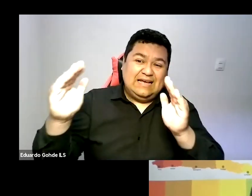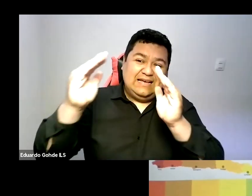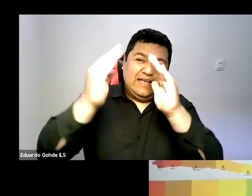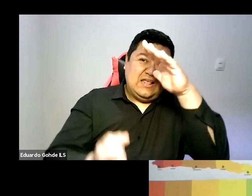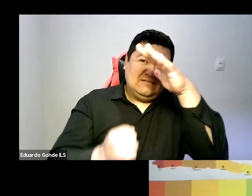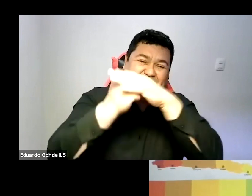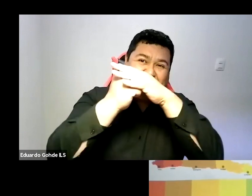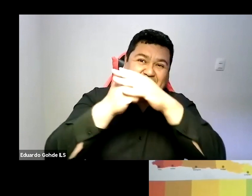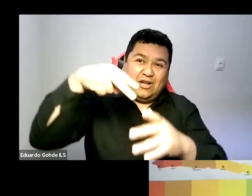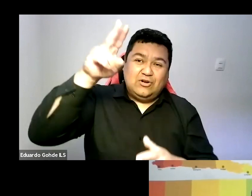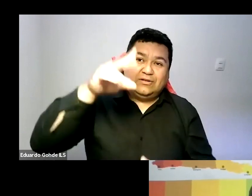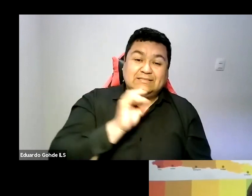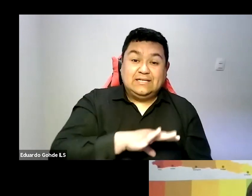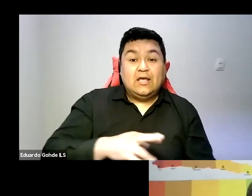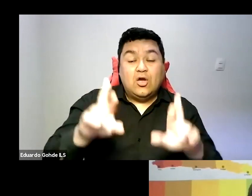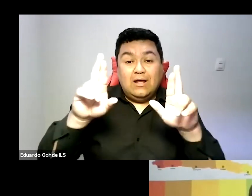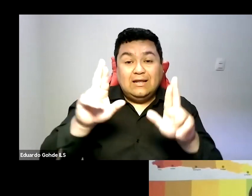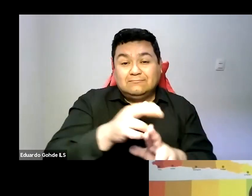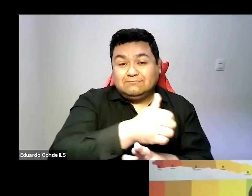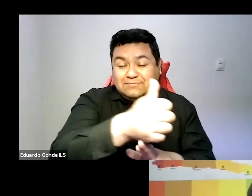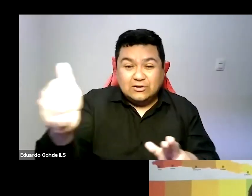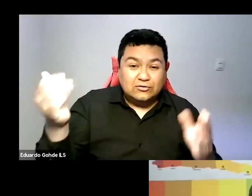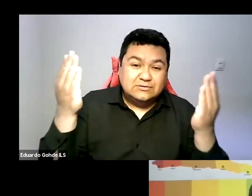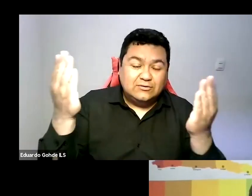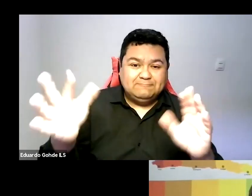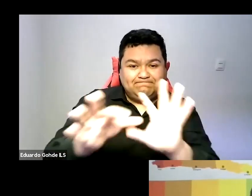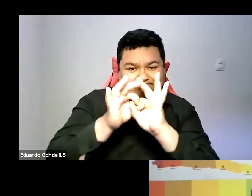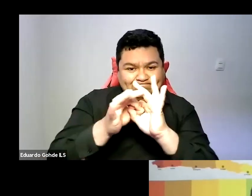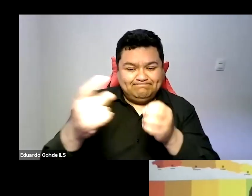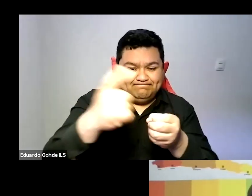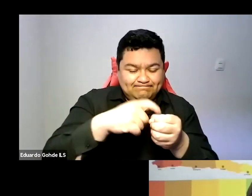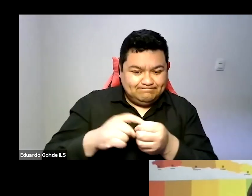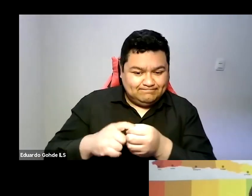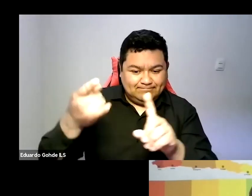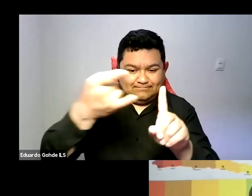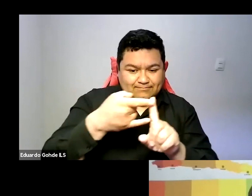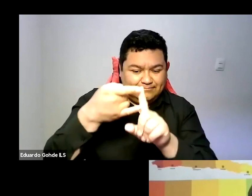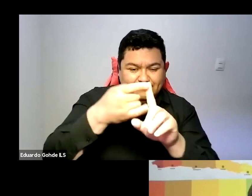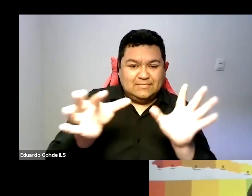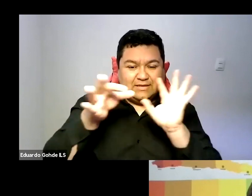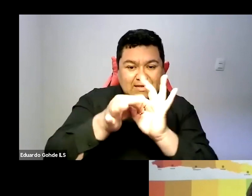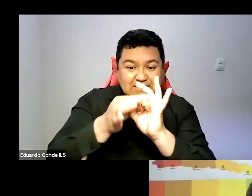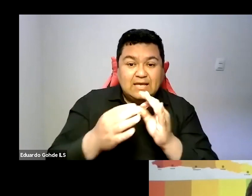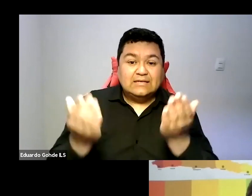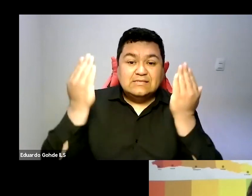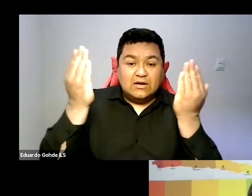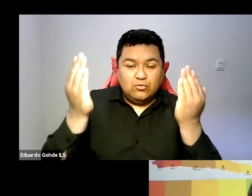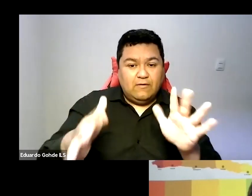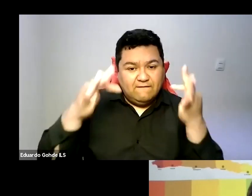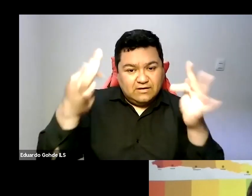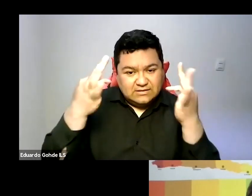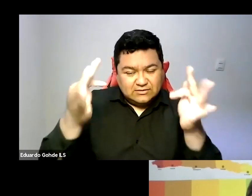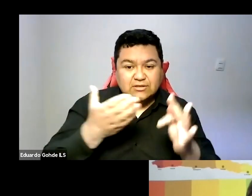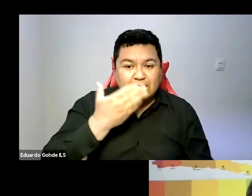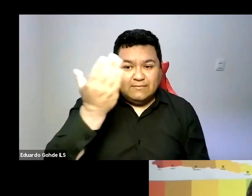A todos, ojalá nos gustaría saludarlos a todos, gracias por acompañarnos y gracias también por los saludos y las felicitaciones que están escribiendo